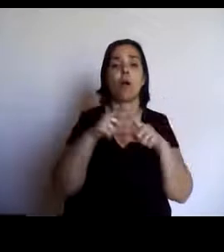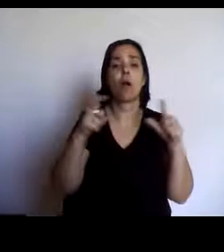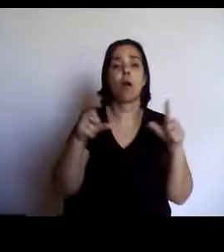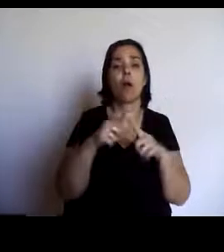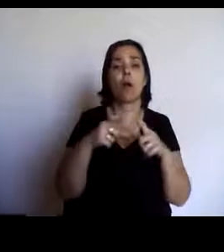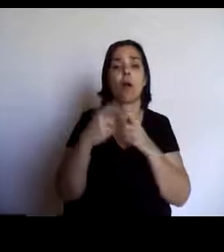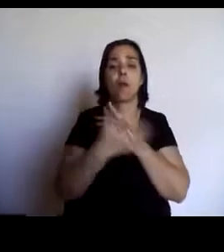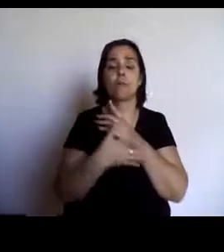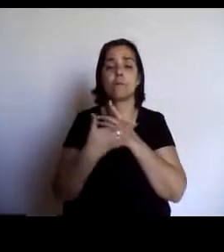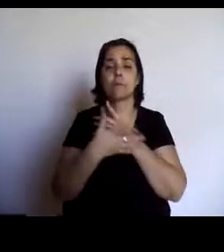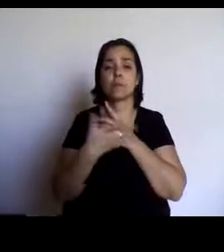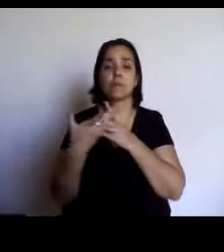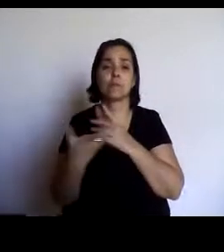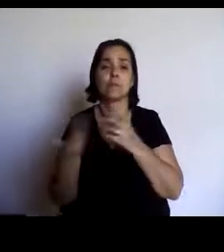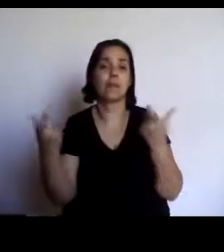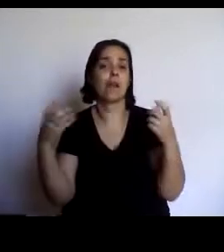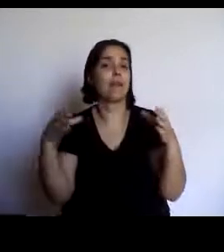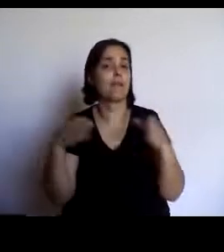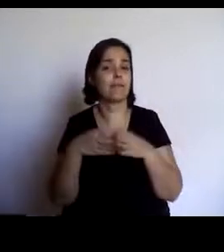agentes sociales.